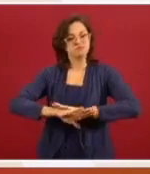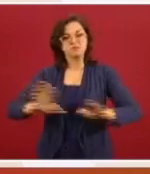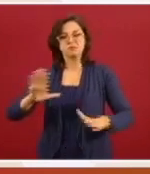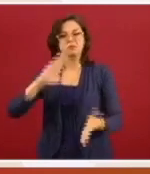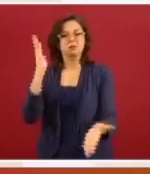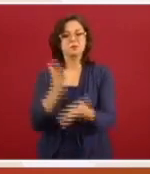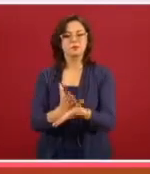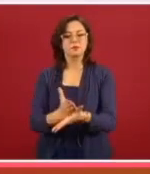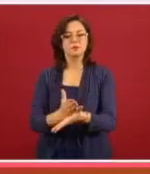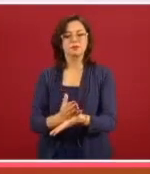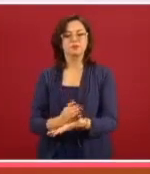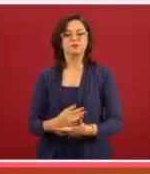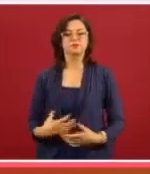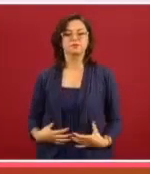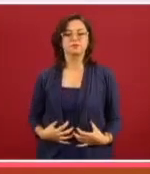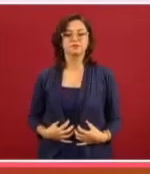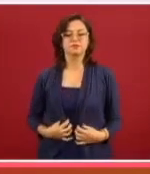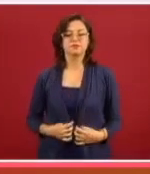humanos.